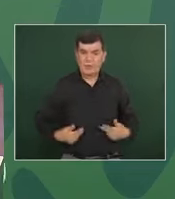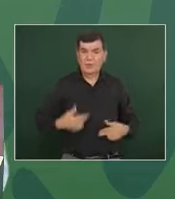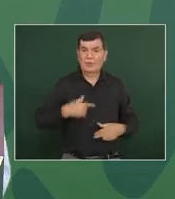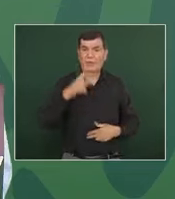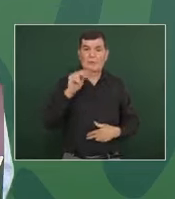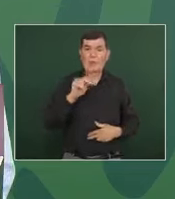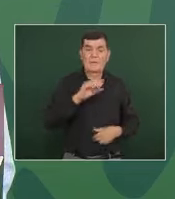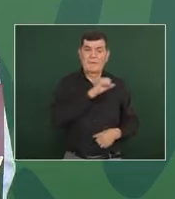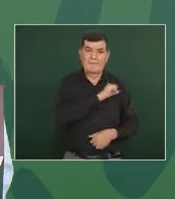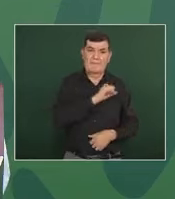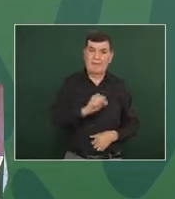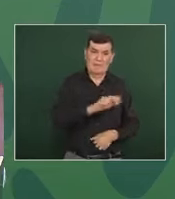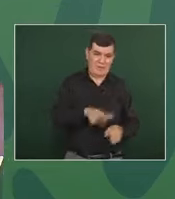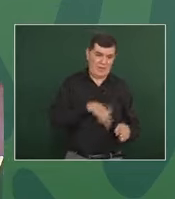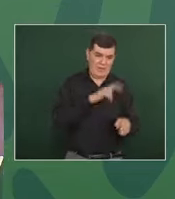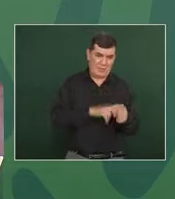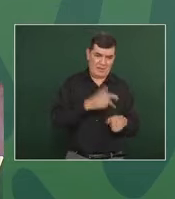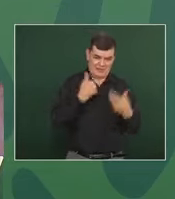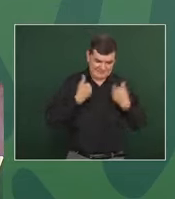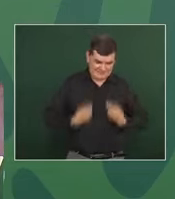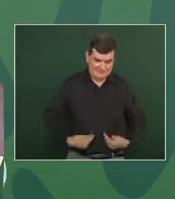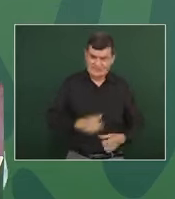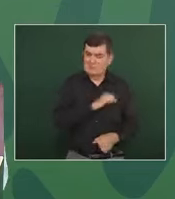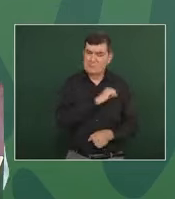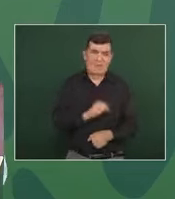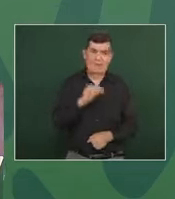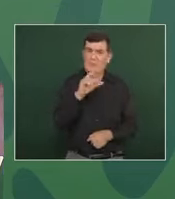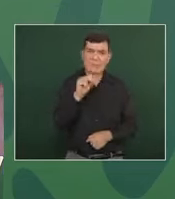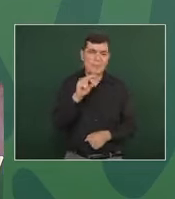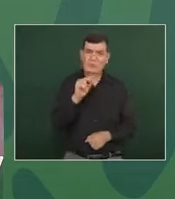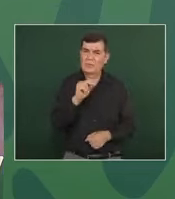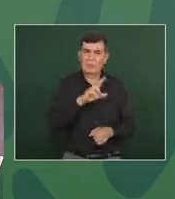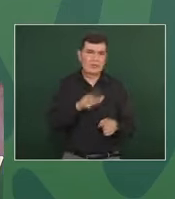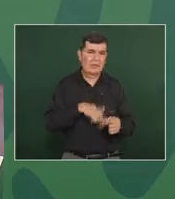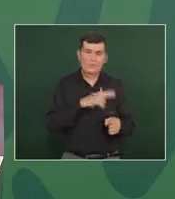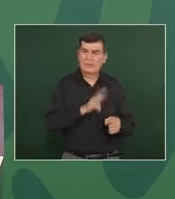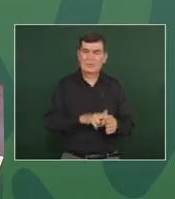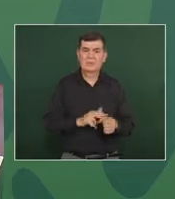malo por naturaleza, no nacimos malos,